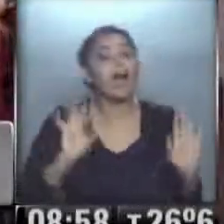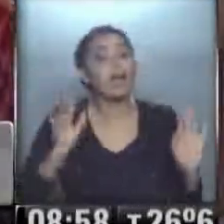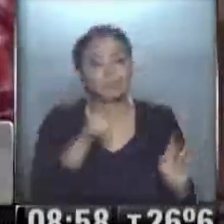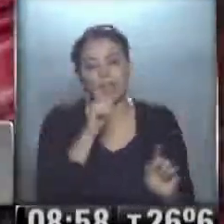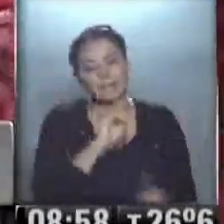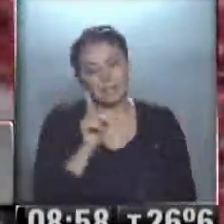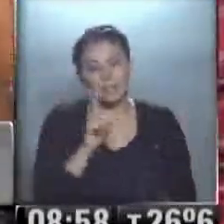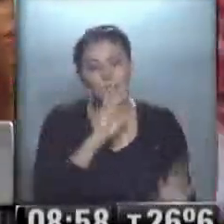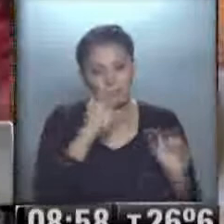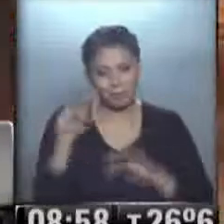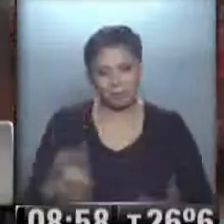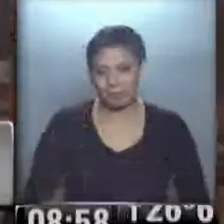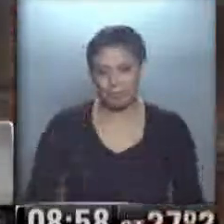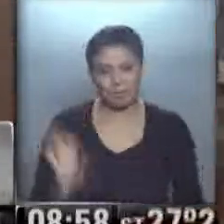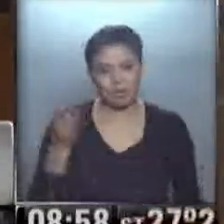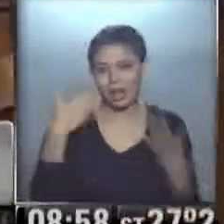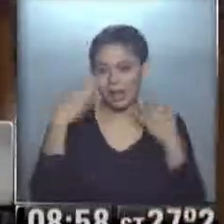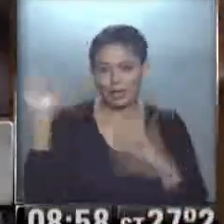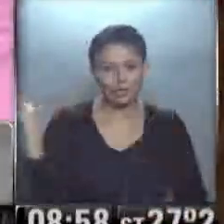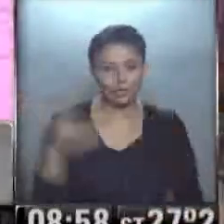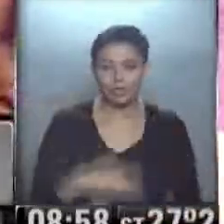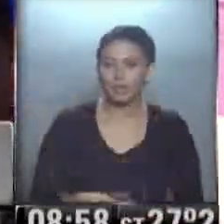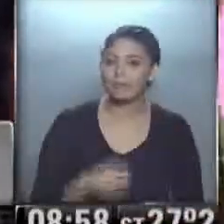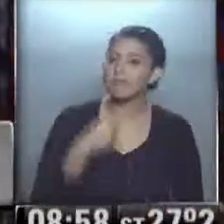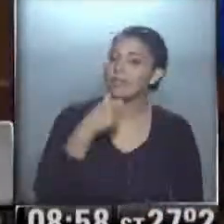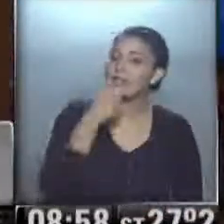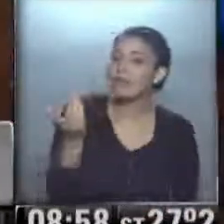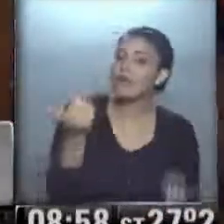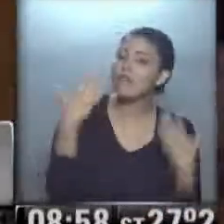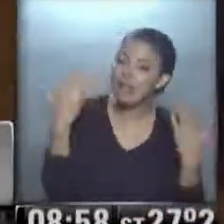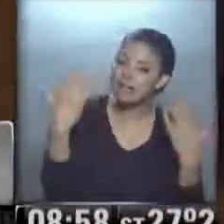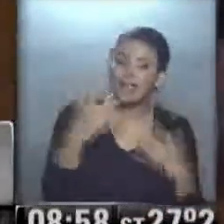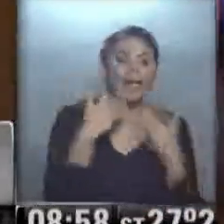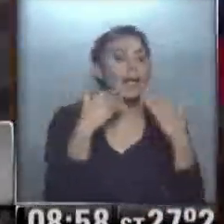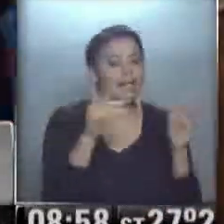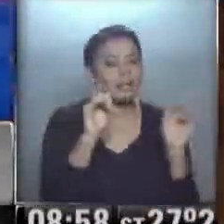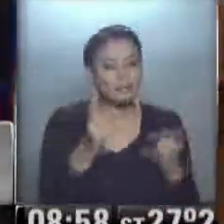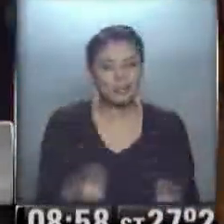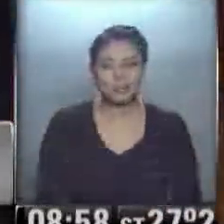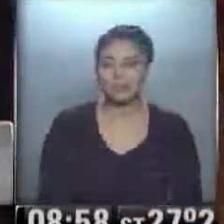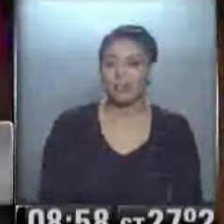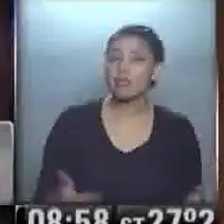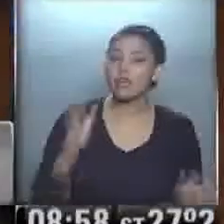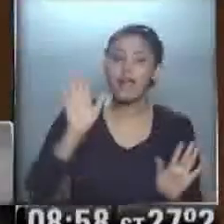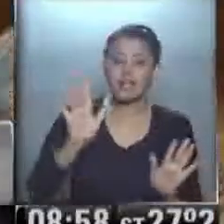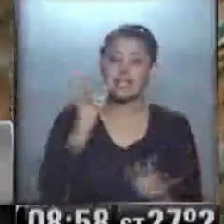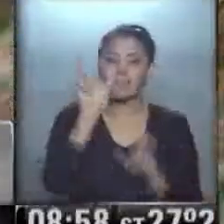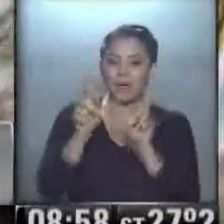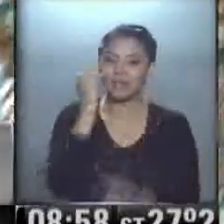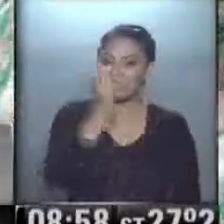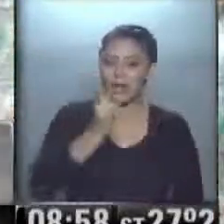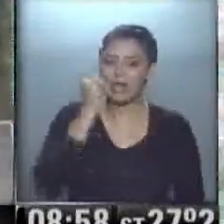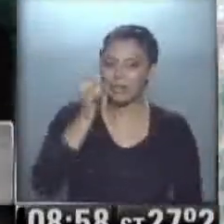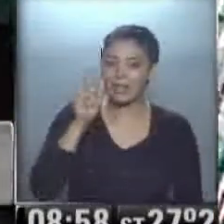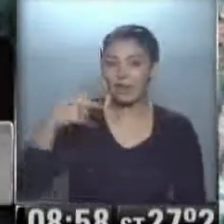está en todos lados bueno felicidades igualmente bueno el testimonio de la